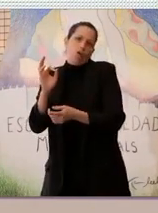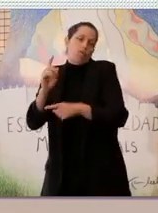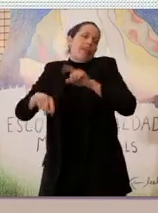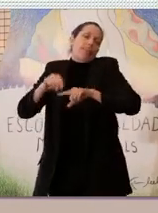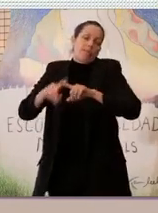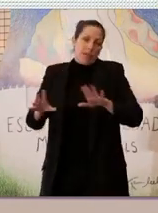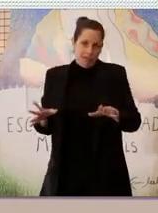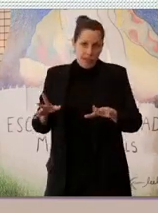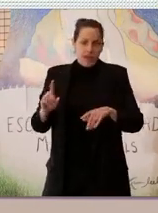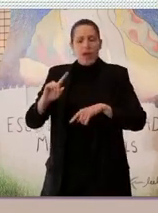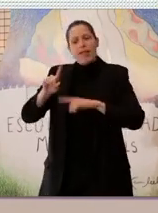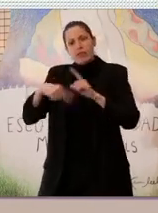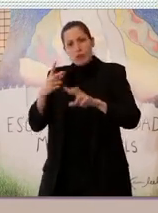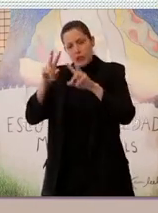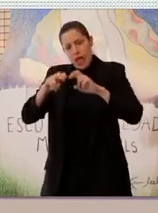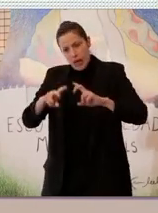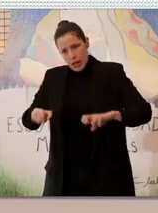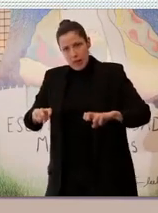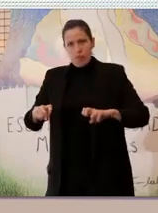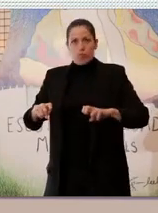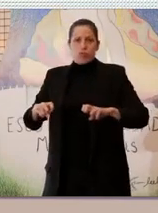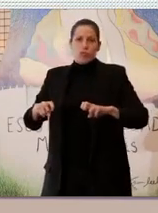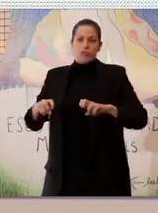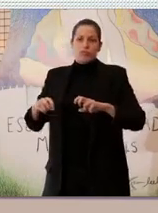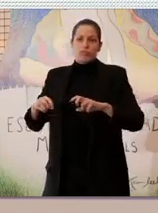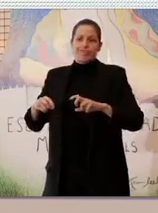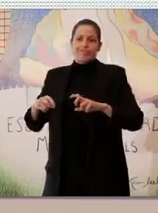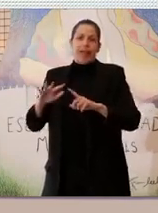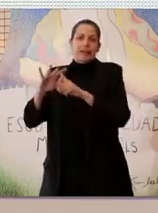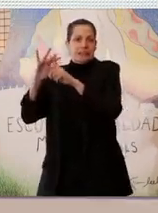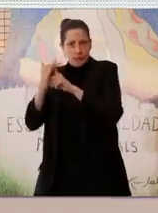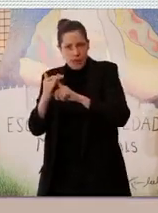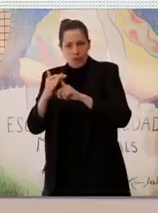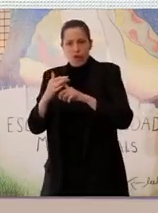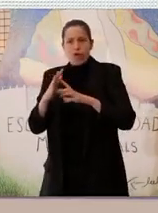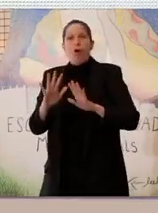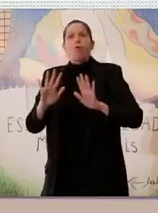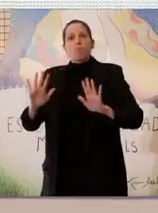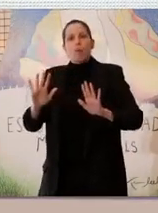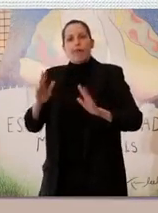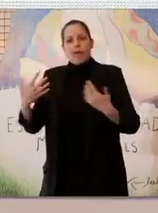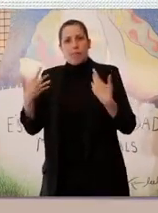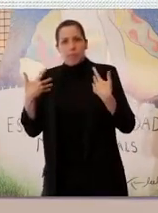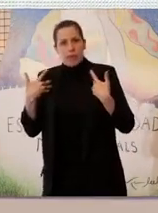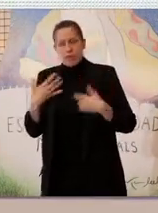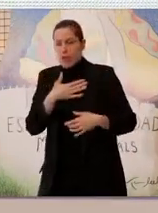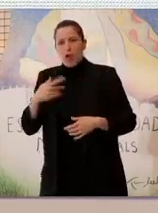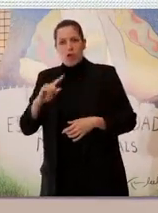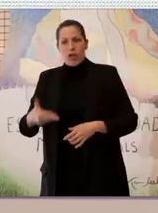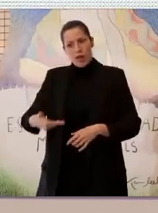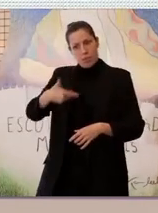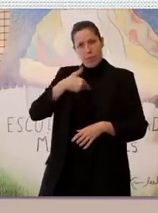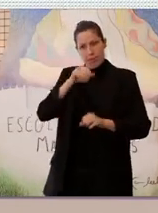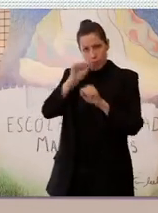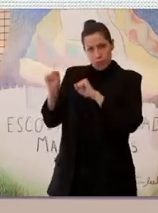circunstancias concurrentes y aunque la víctima no haya dicho ni mu, no haya querido solicitar la orden de protección, eso no impide que el fiscal, valorando todas